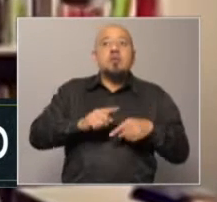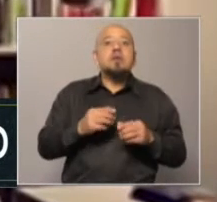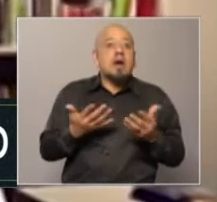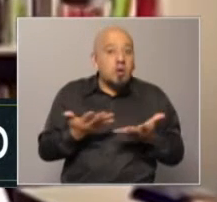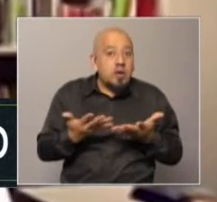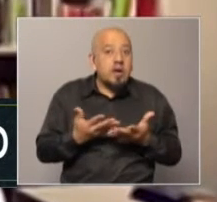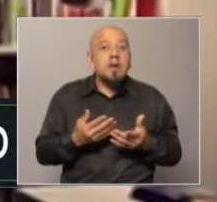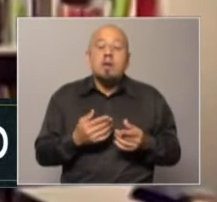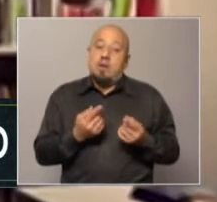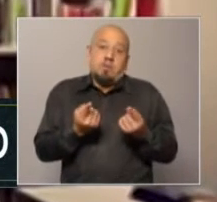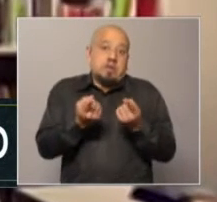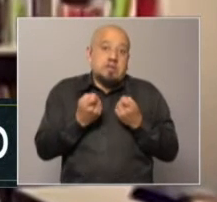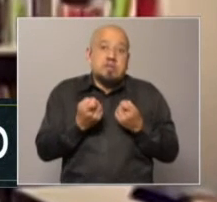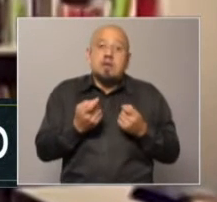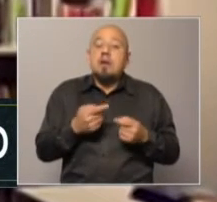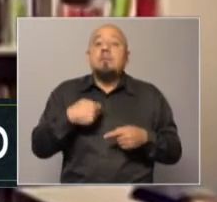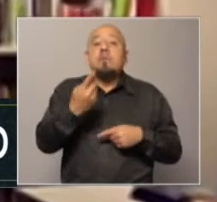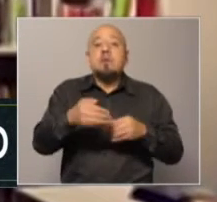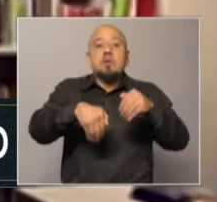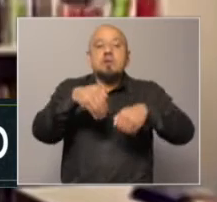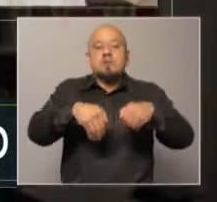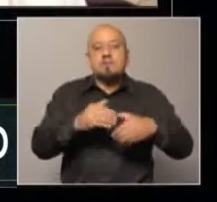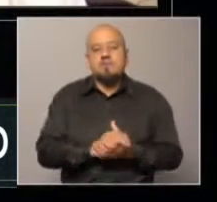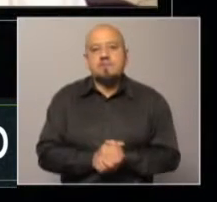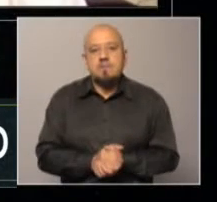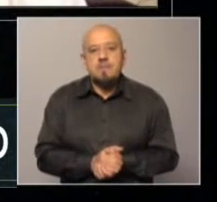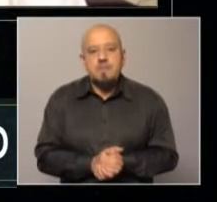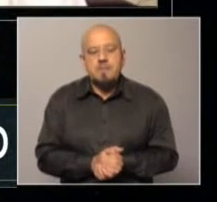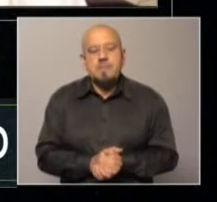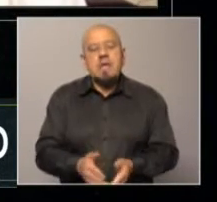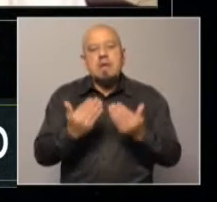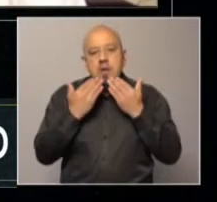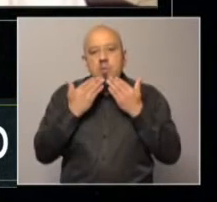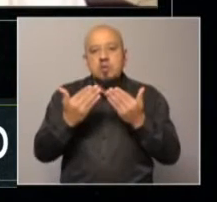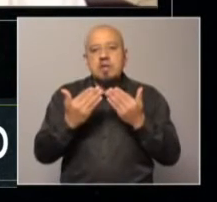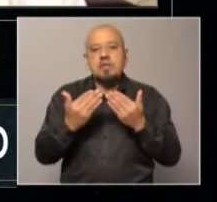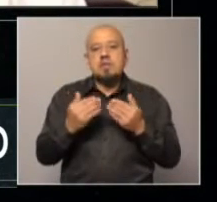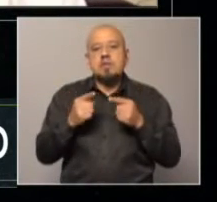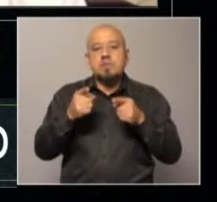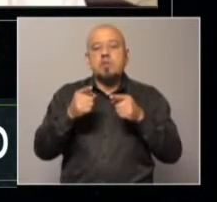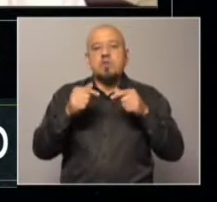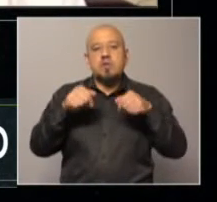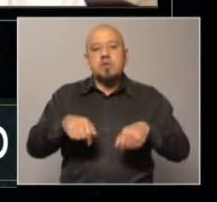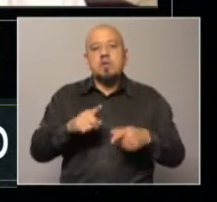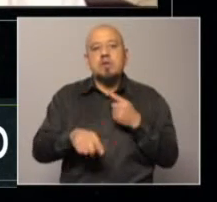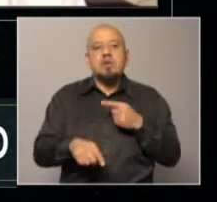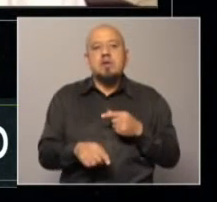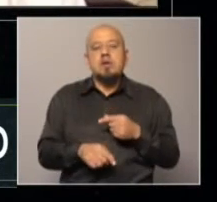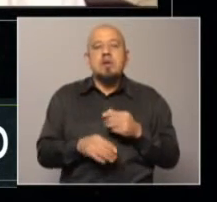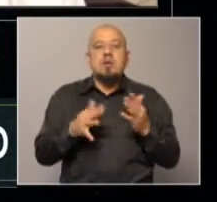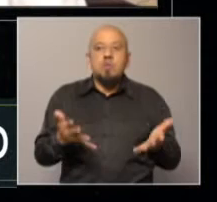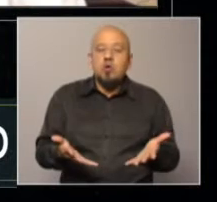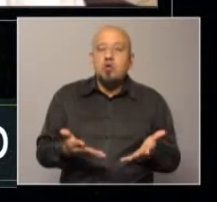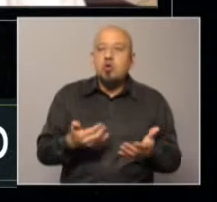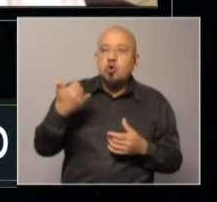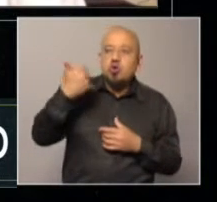realmente porque necesitan ganar elecciones. Claudio Fuentes, muchísimas gracias por habernos atendido y por habernos